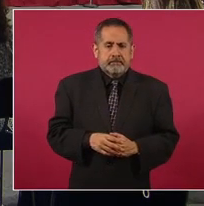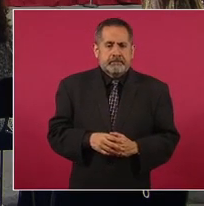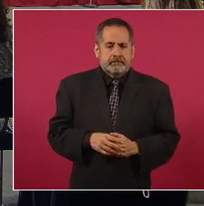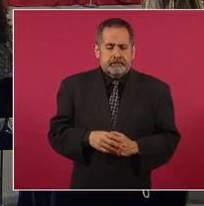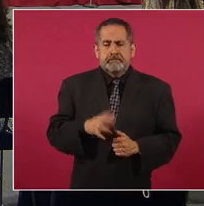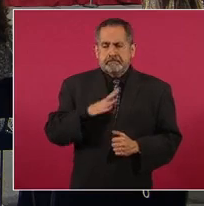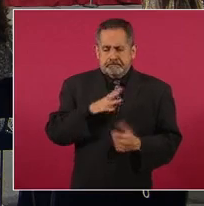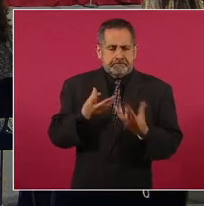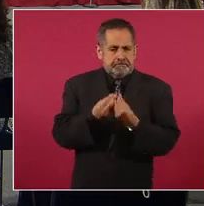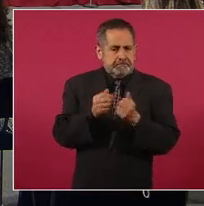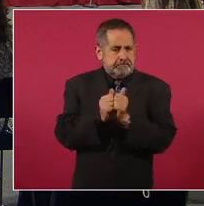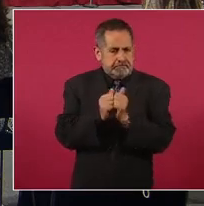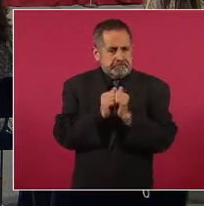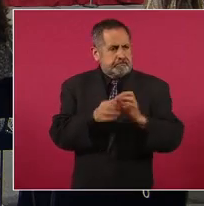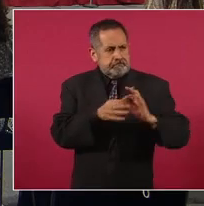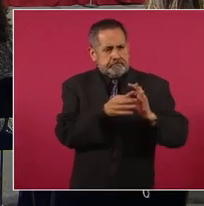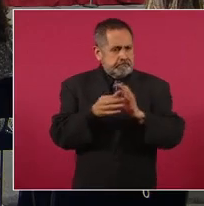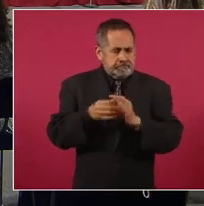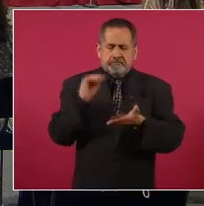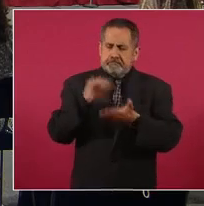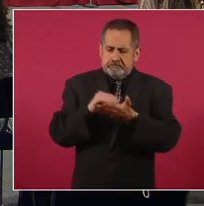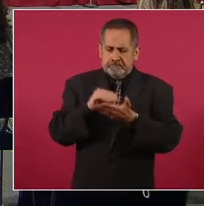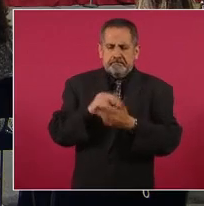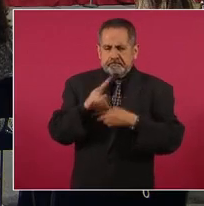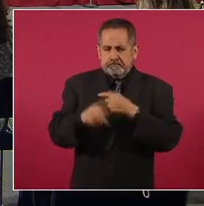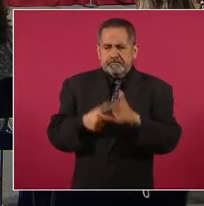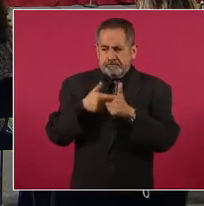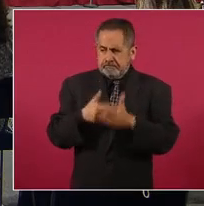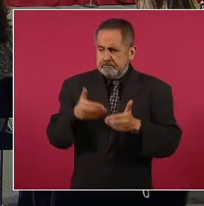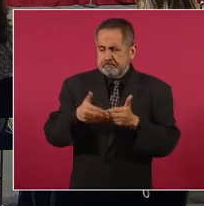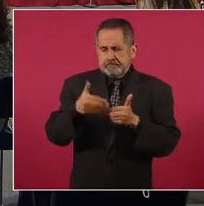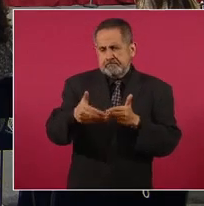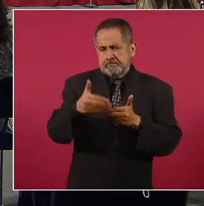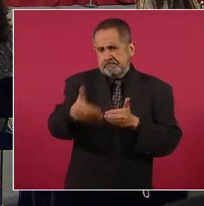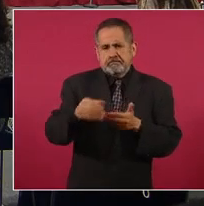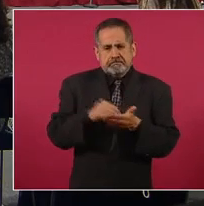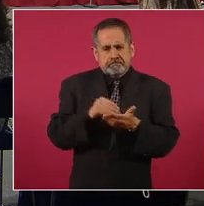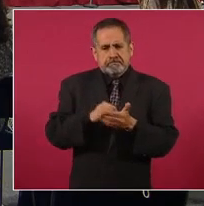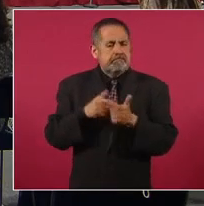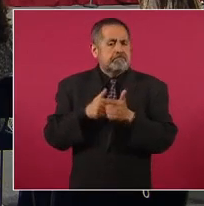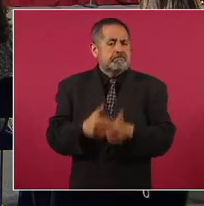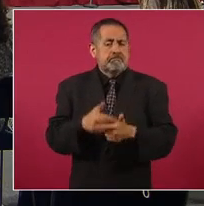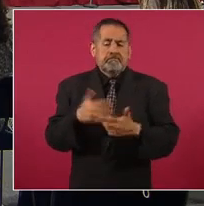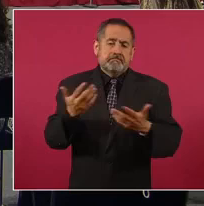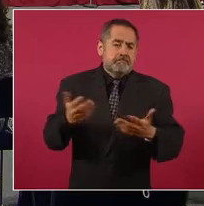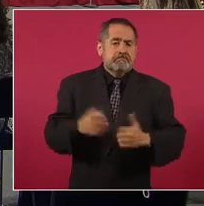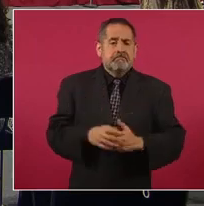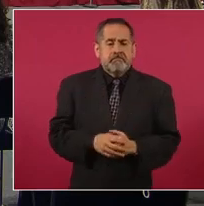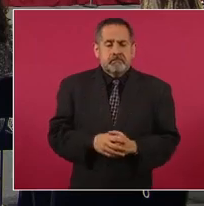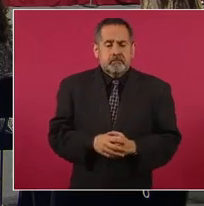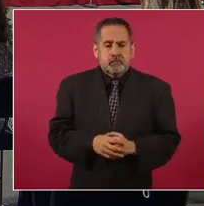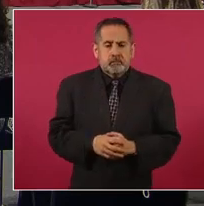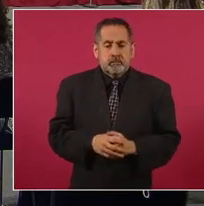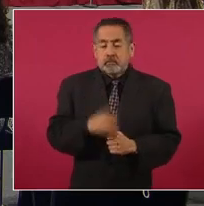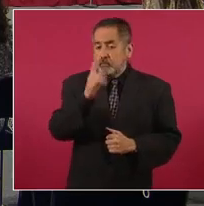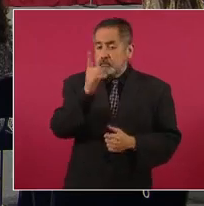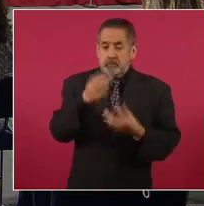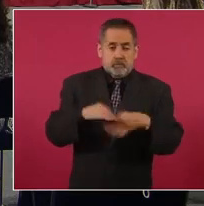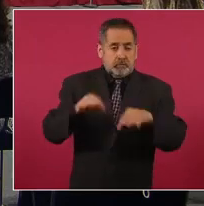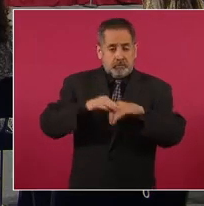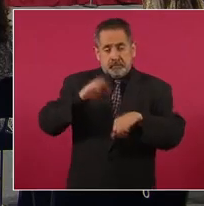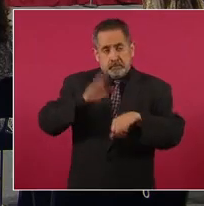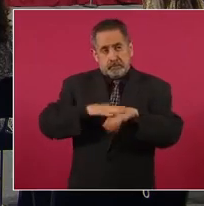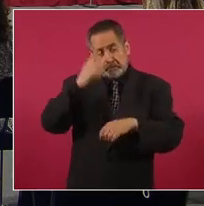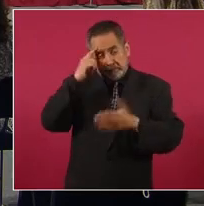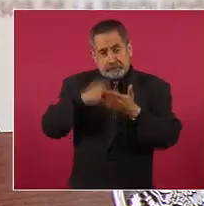sí hay cooperación y la va a seguir habiendo. Y lo más importante,